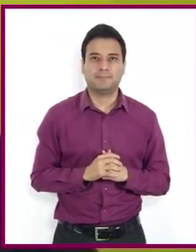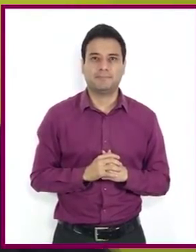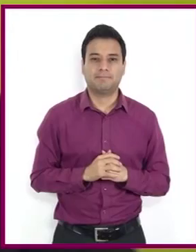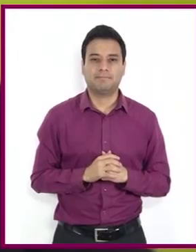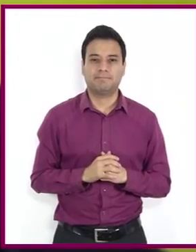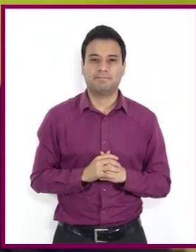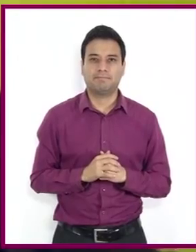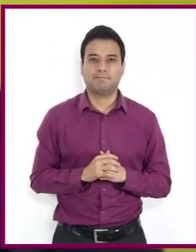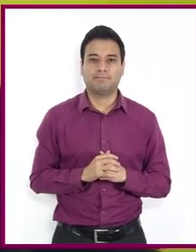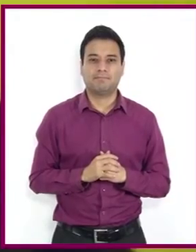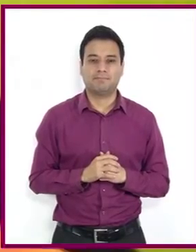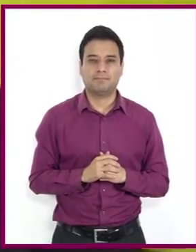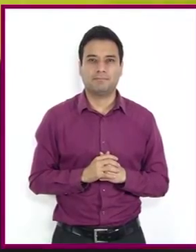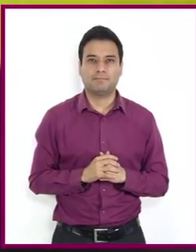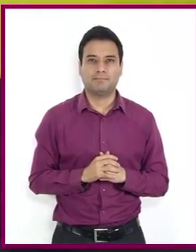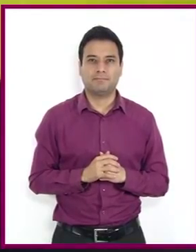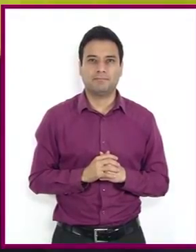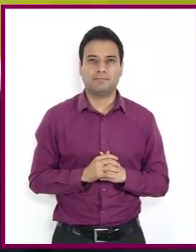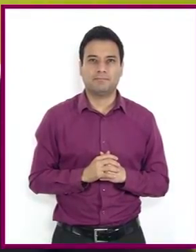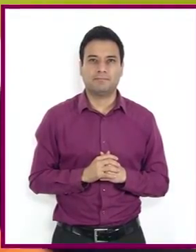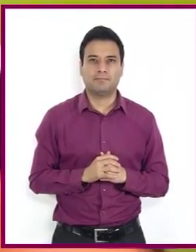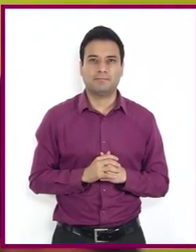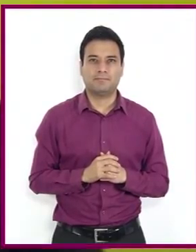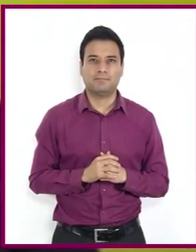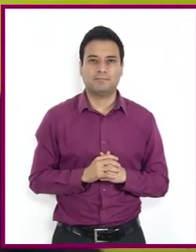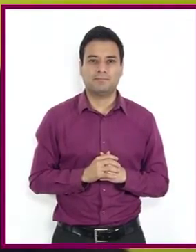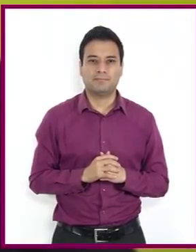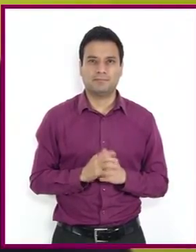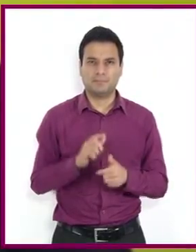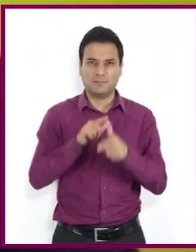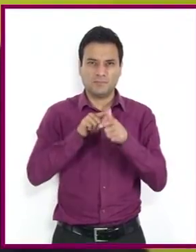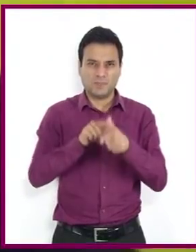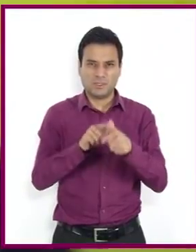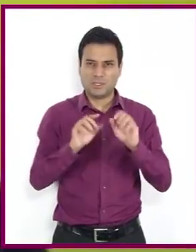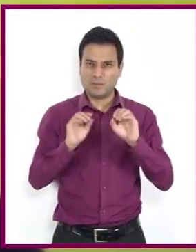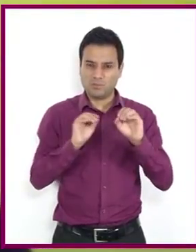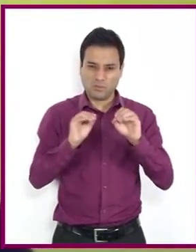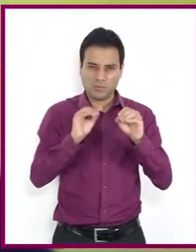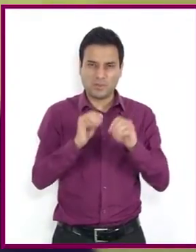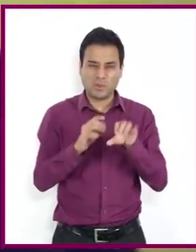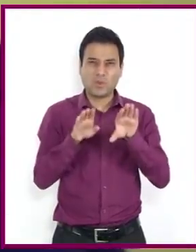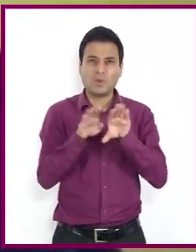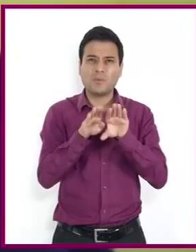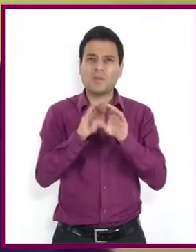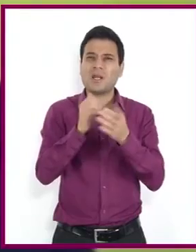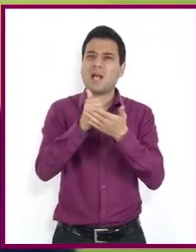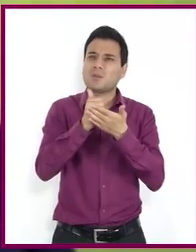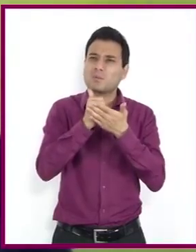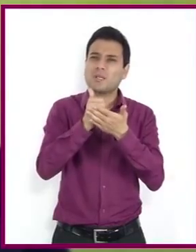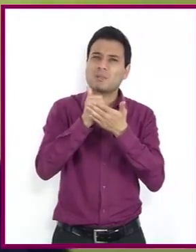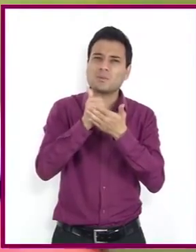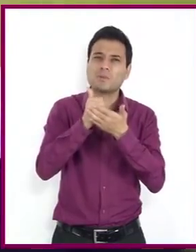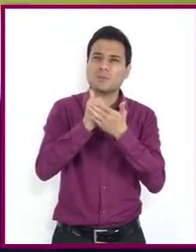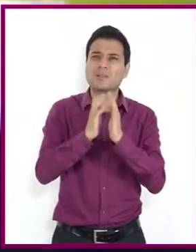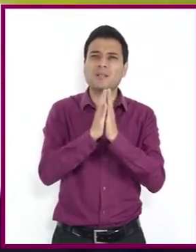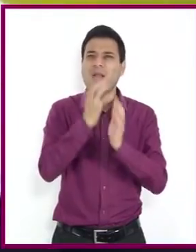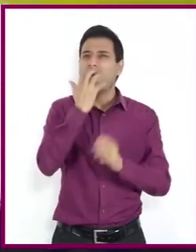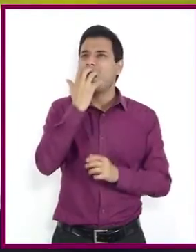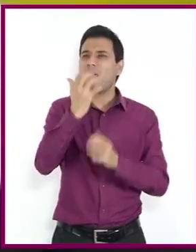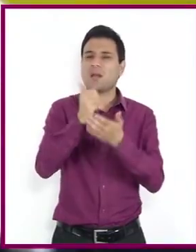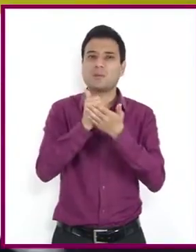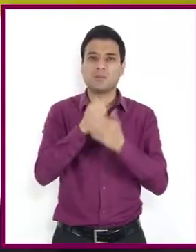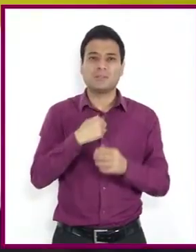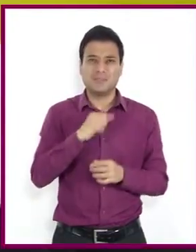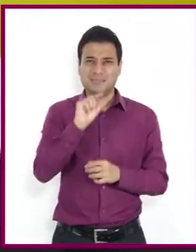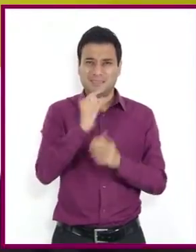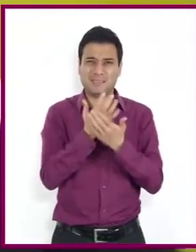Sí, creo que le... ¡Oh! Y sin embargo, se mueve. ¡Ayuda! ¡Auxilio! Creo que debo